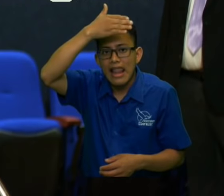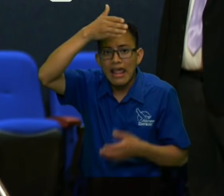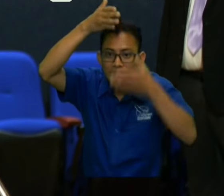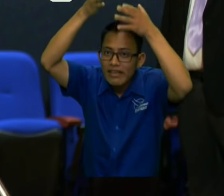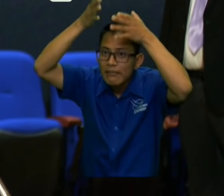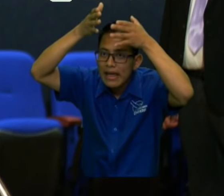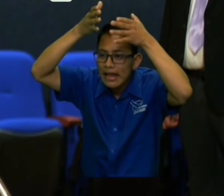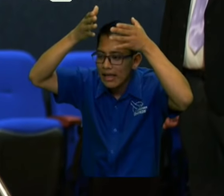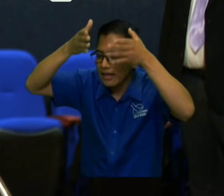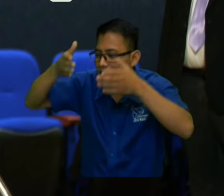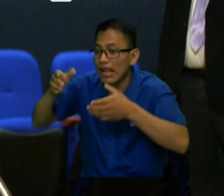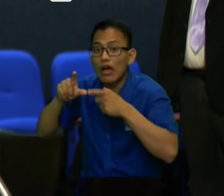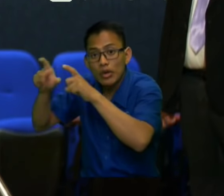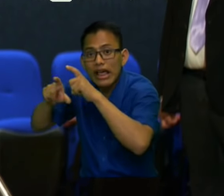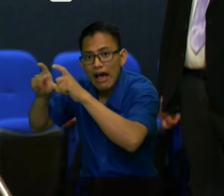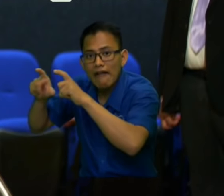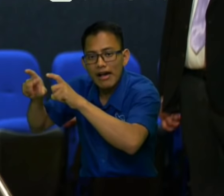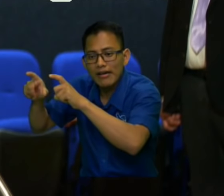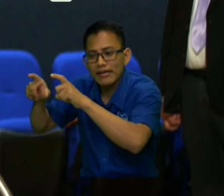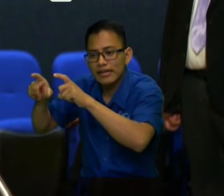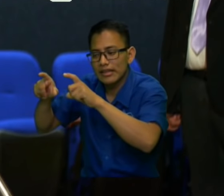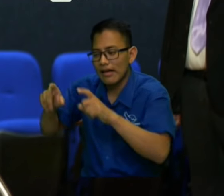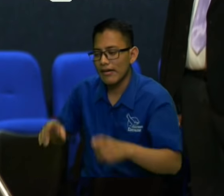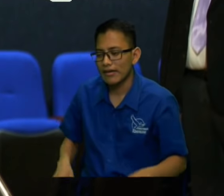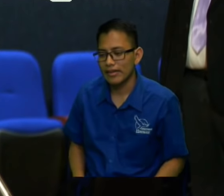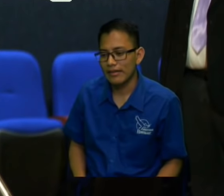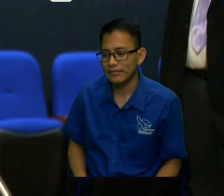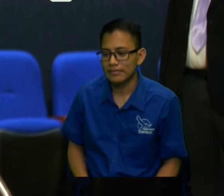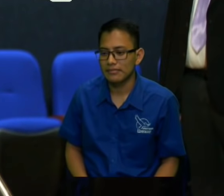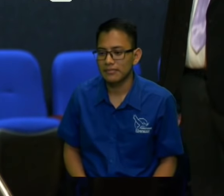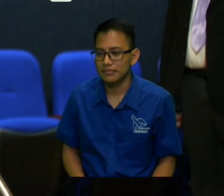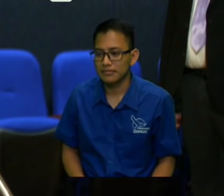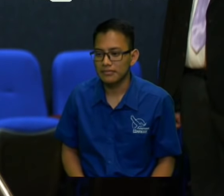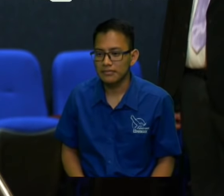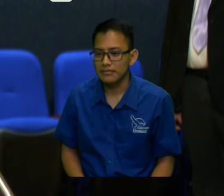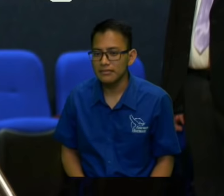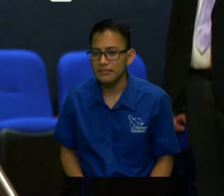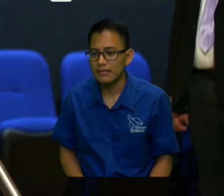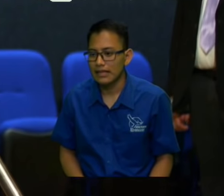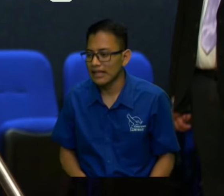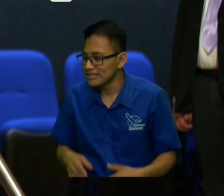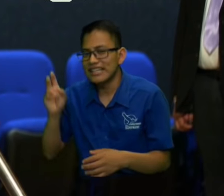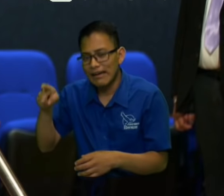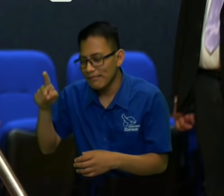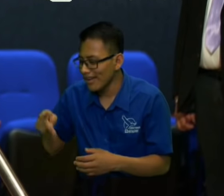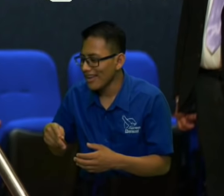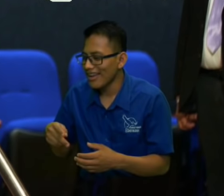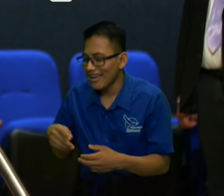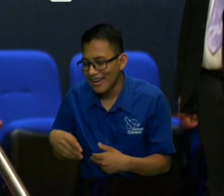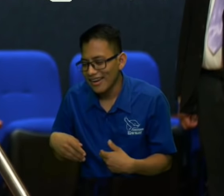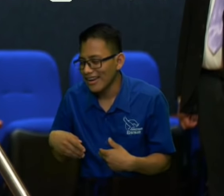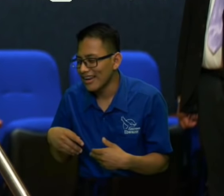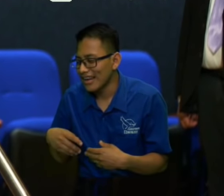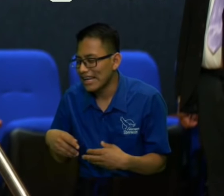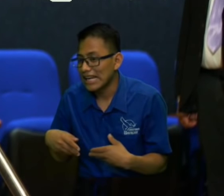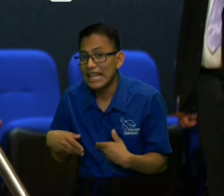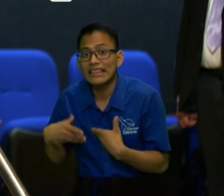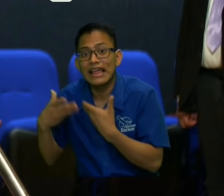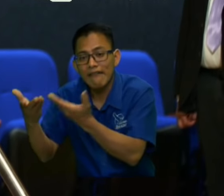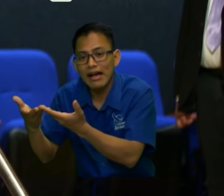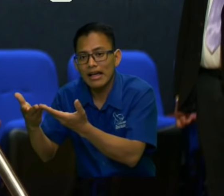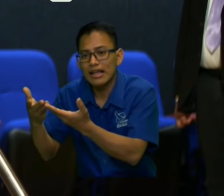tiraba. Y la enfermera estaba tan decidida a seguirle testificando que levantaba el Nuevo Testamento y se lo volvía a poner. Y lo, ¿a qué lo tiraba?